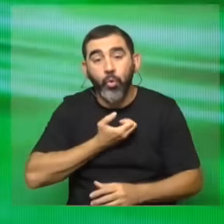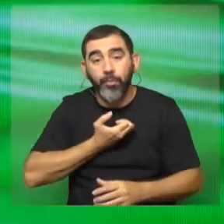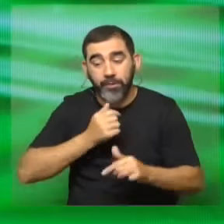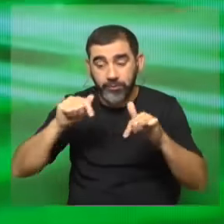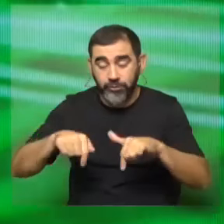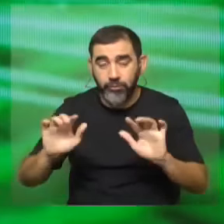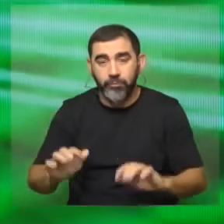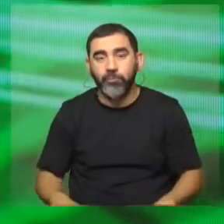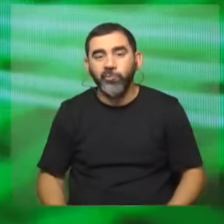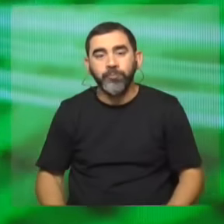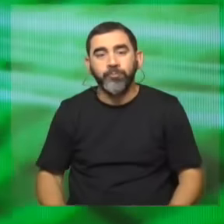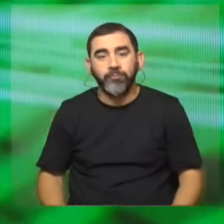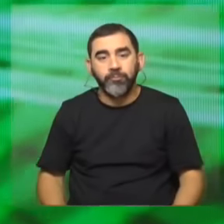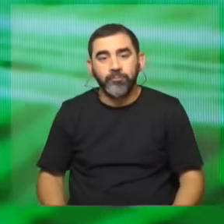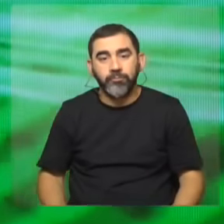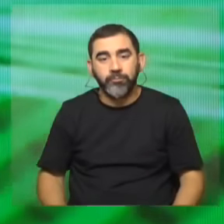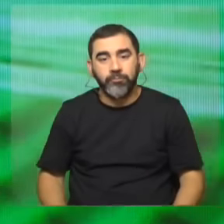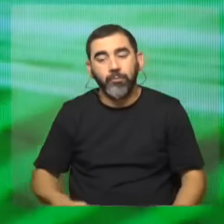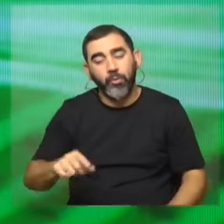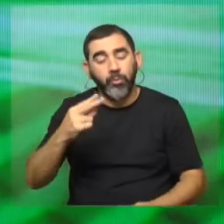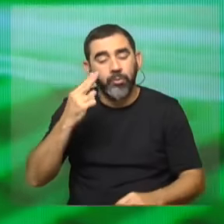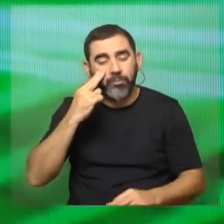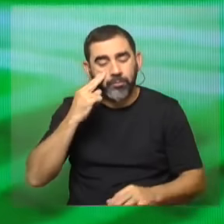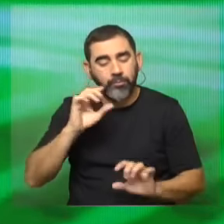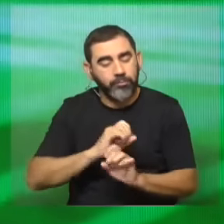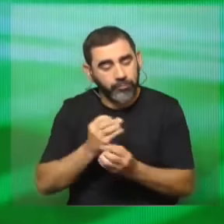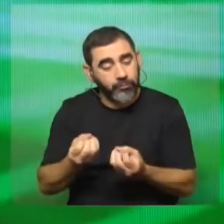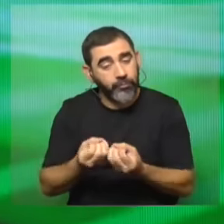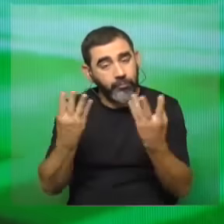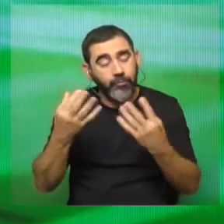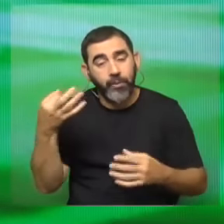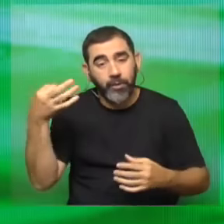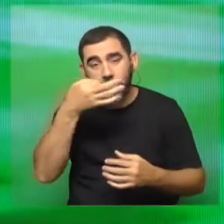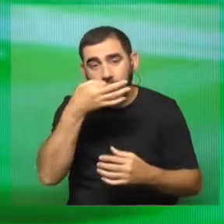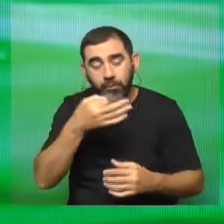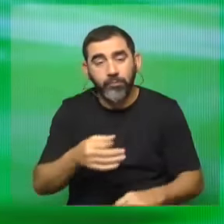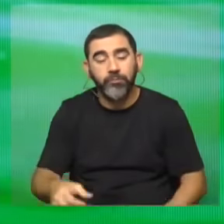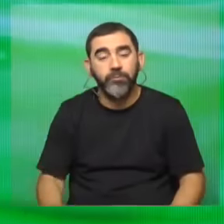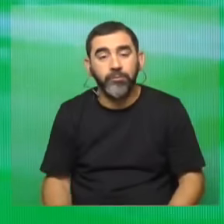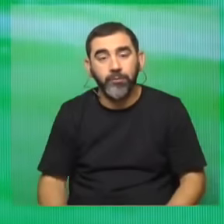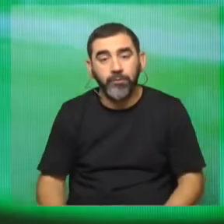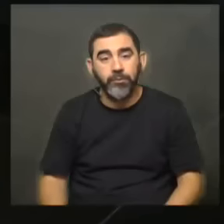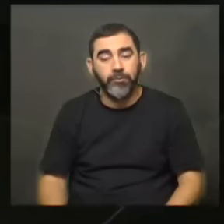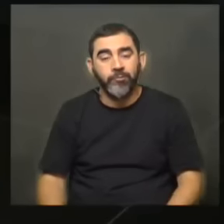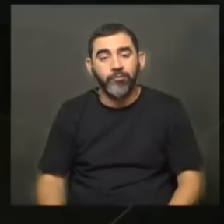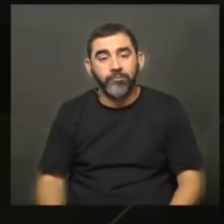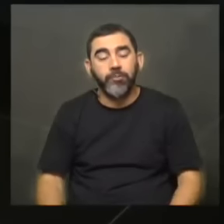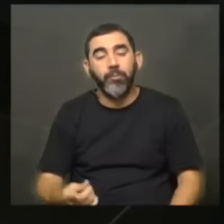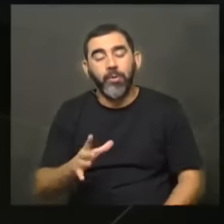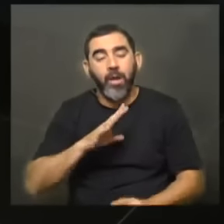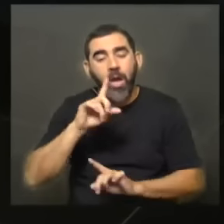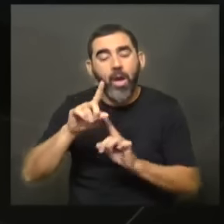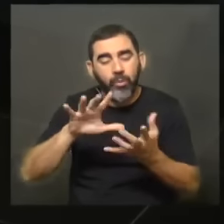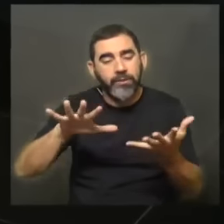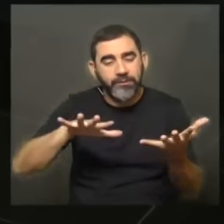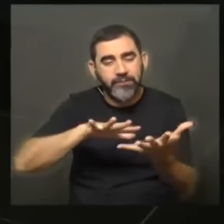no eso está claro y más vinculado a otro problema que es gravísimo de narcotráfico pero digamos que han habido algunos hechos